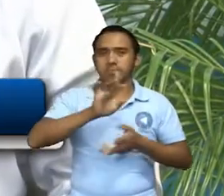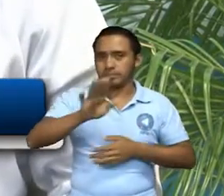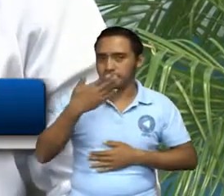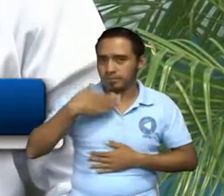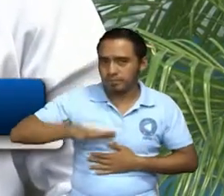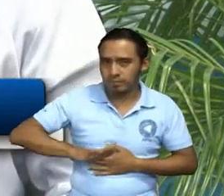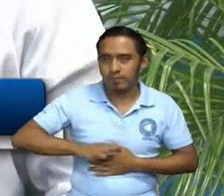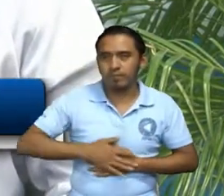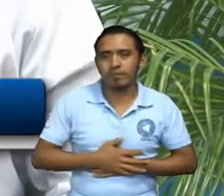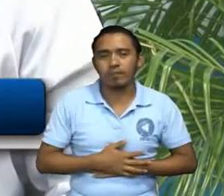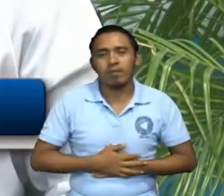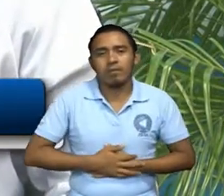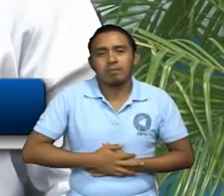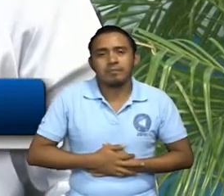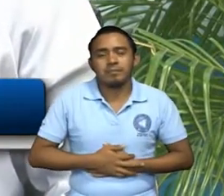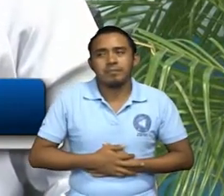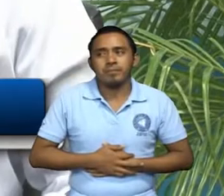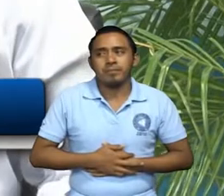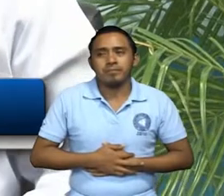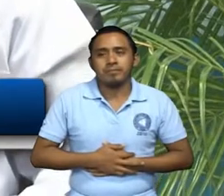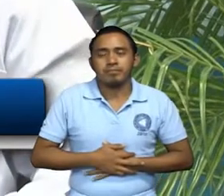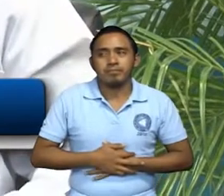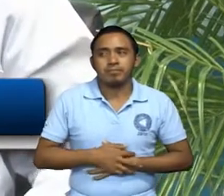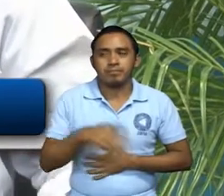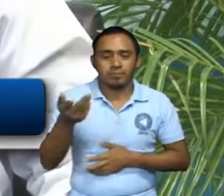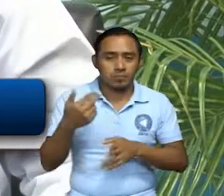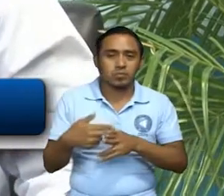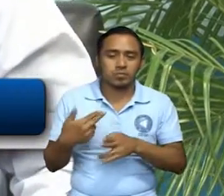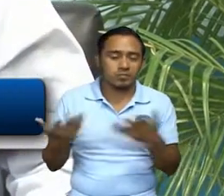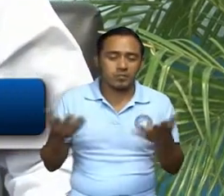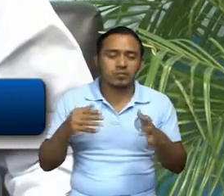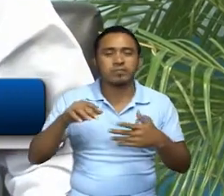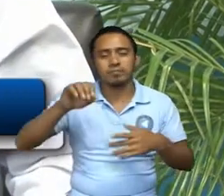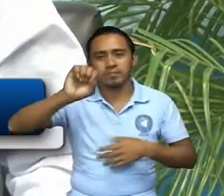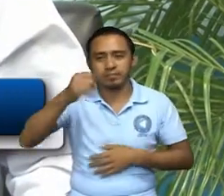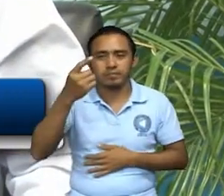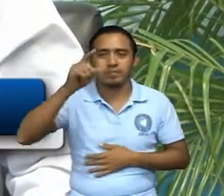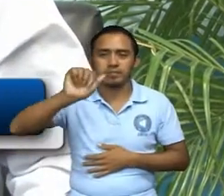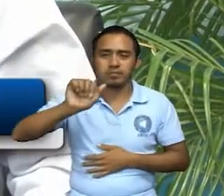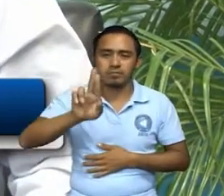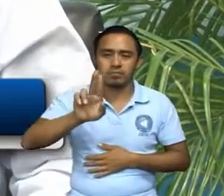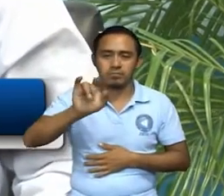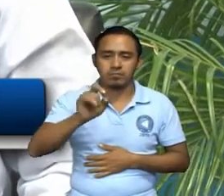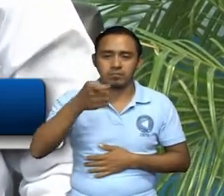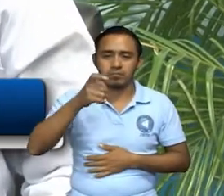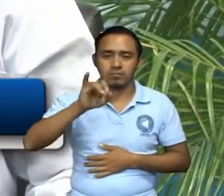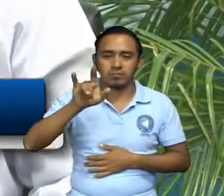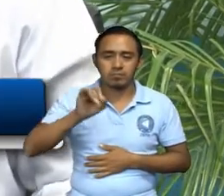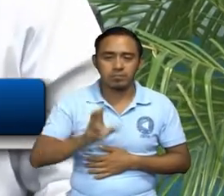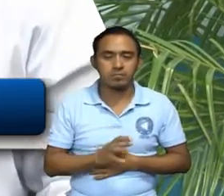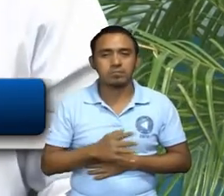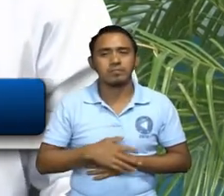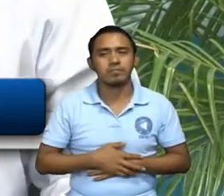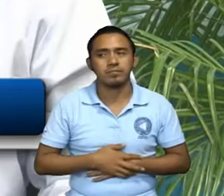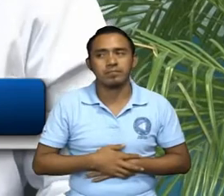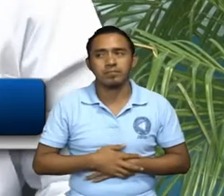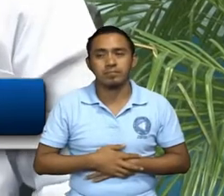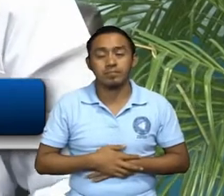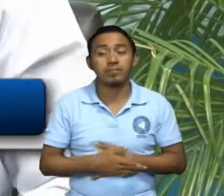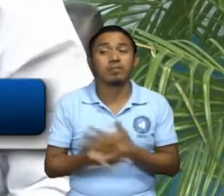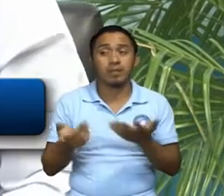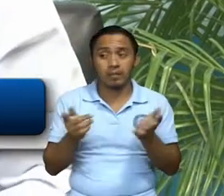es como tú dijiste, de primeros auxilios. El primer momento que vas a hacer cada vez que tengas un sangrado nasal. Si